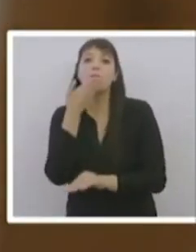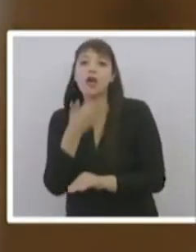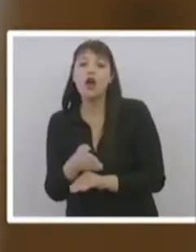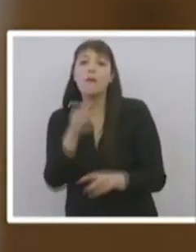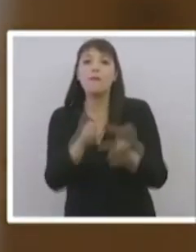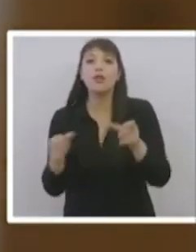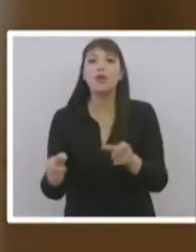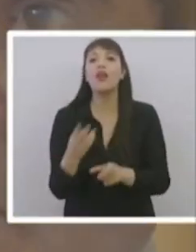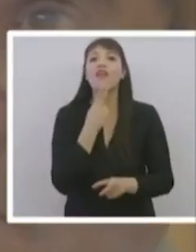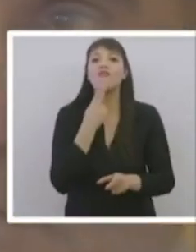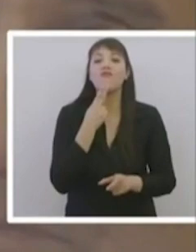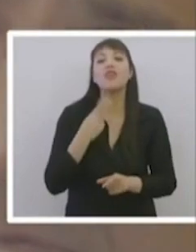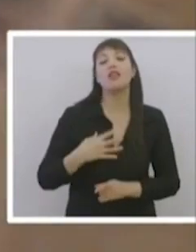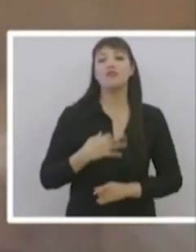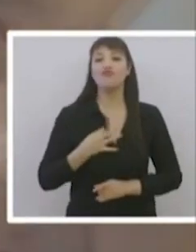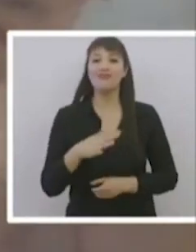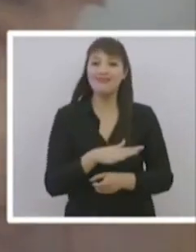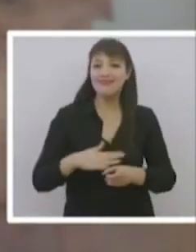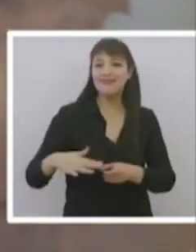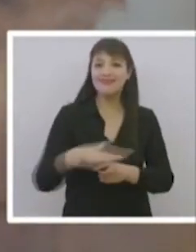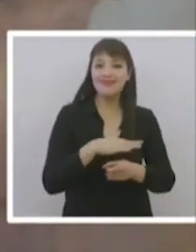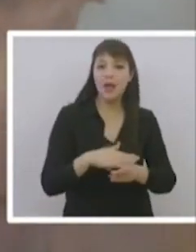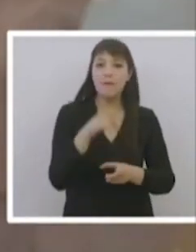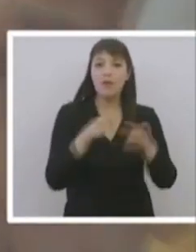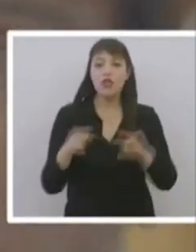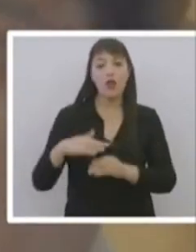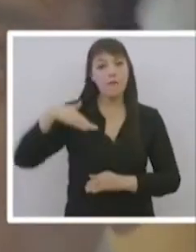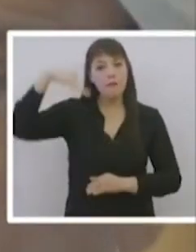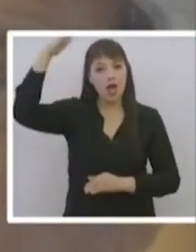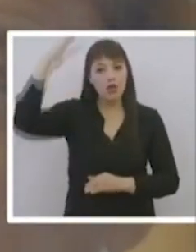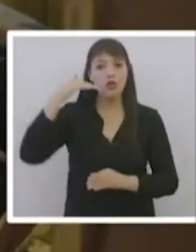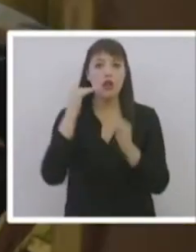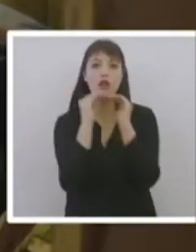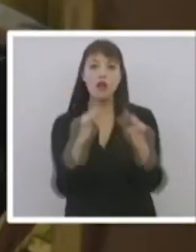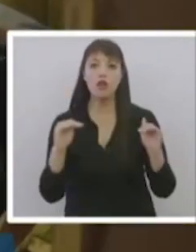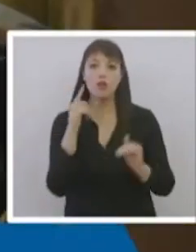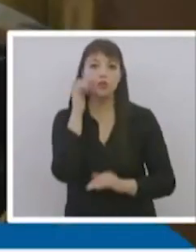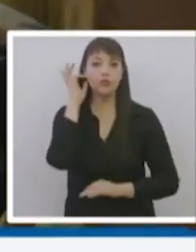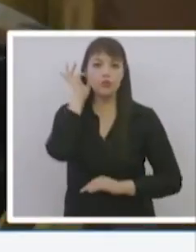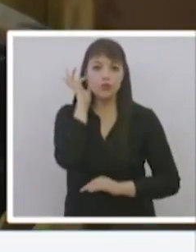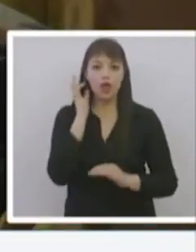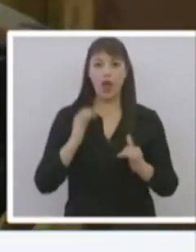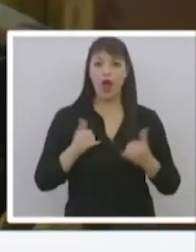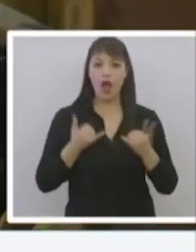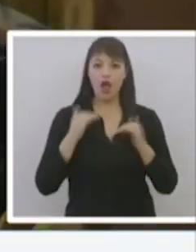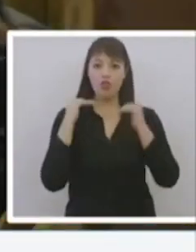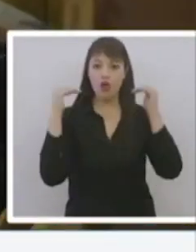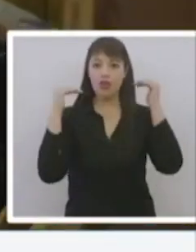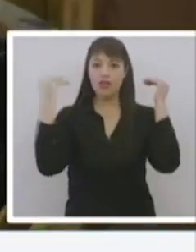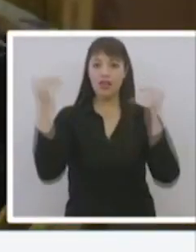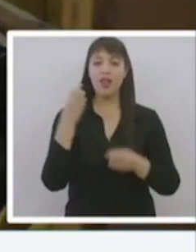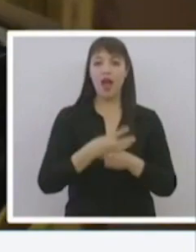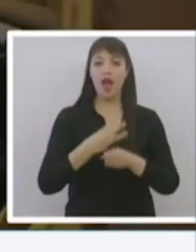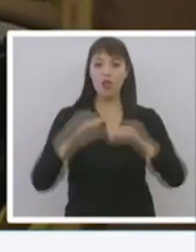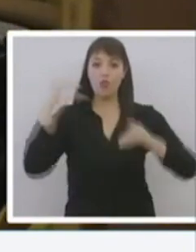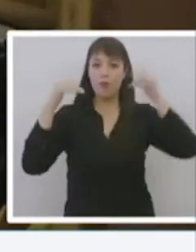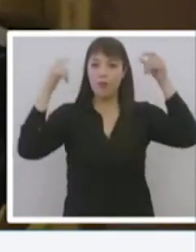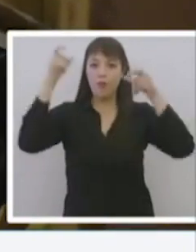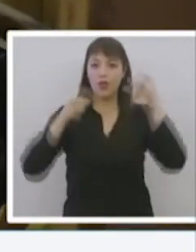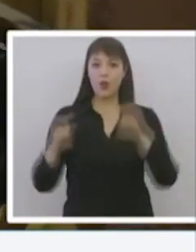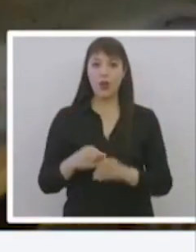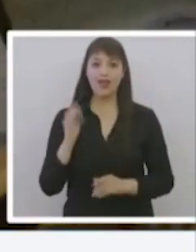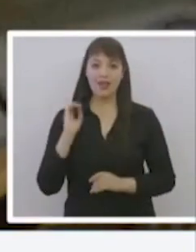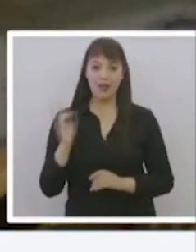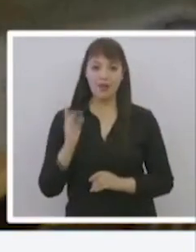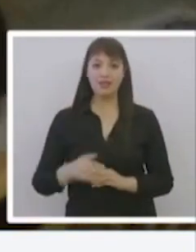no han tenido respuestas en otros espacios o en otras instituciones, pero también entrega la colaboración de una profesional que va